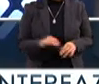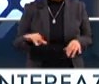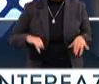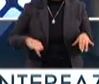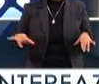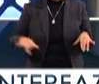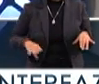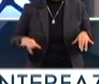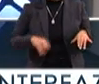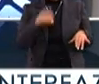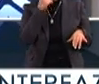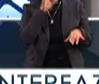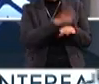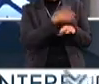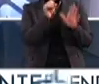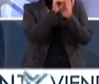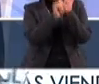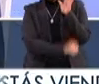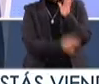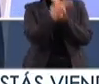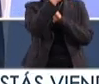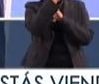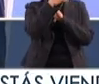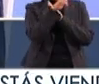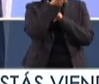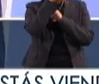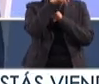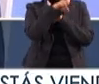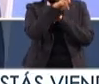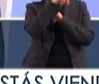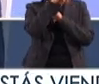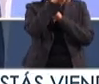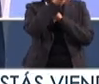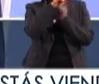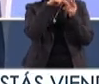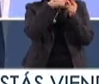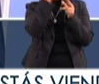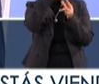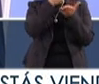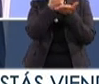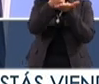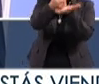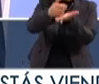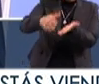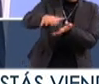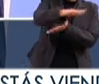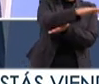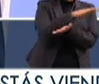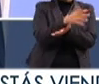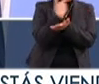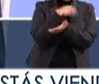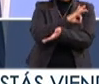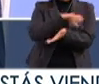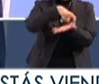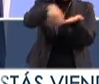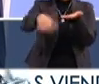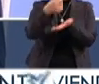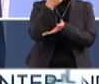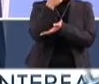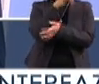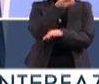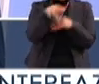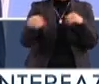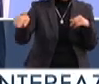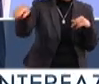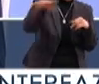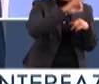interesante lo que dices porque el sistema de genéricos justo surge para ayudar al acceso a los medicamentos a que todas